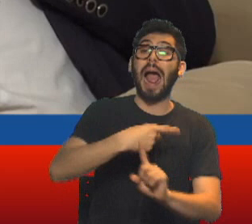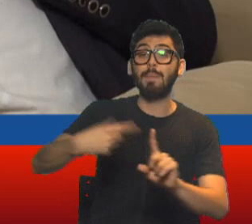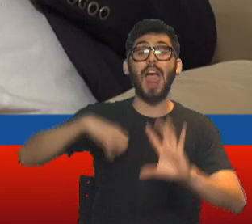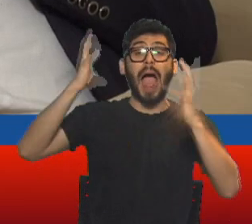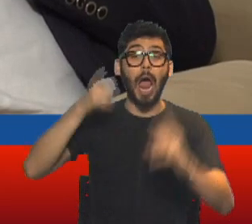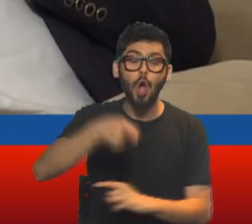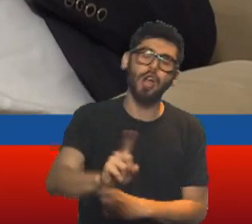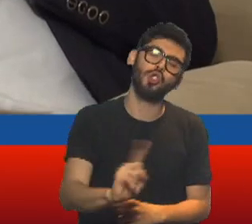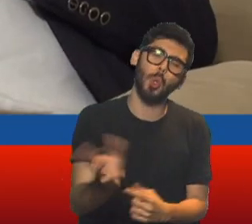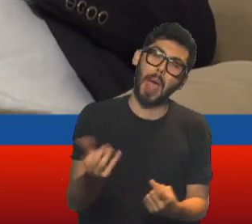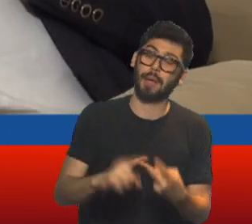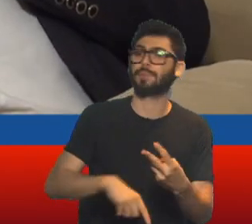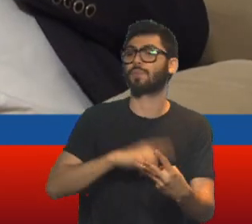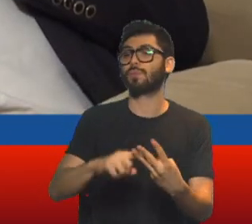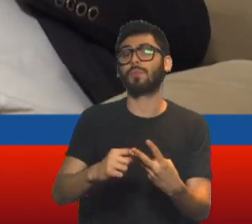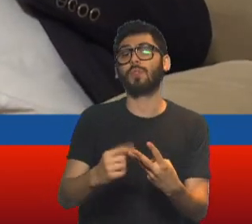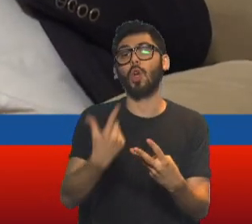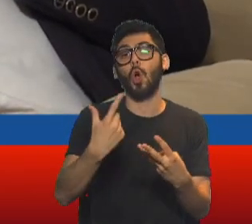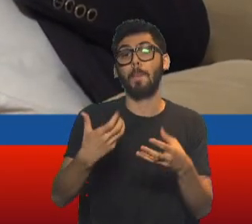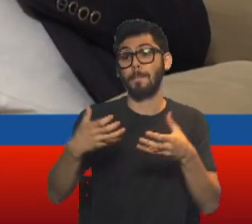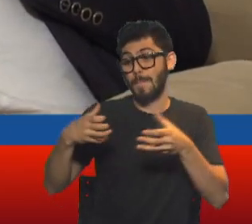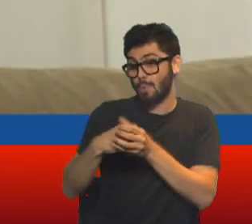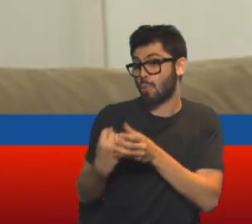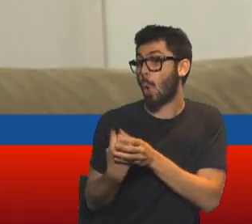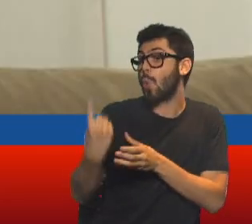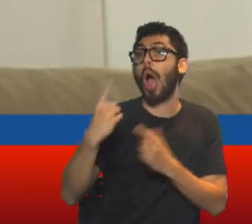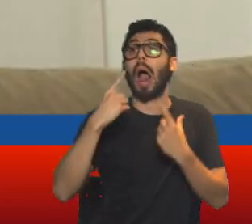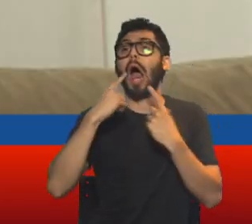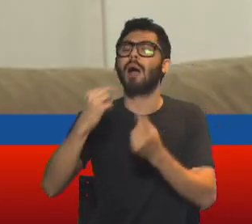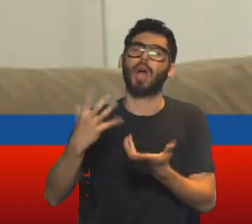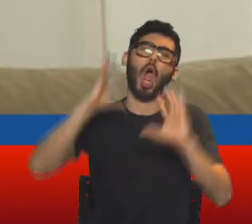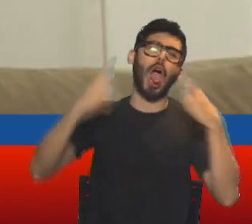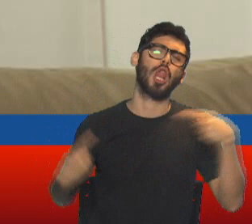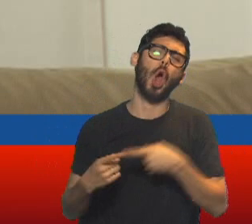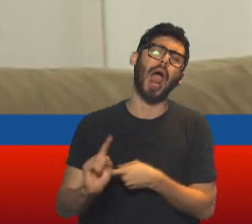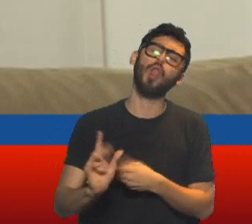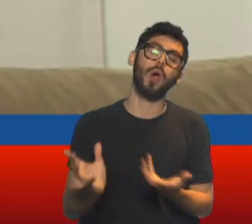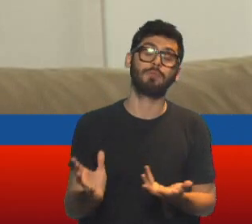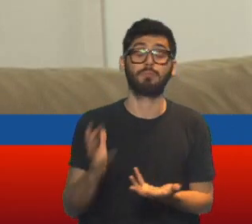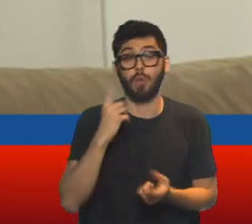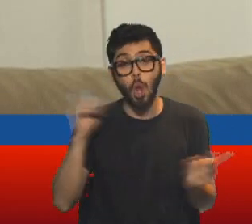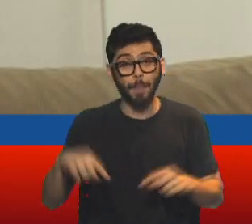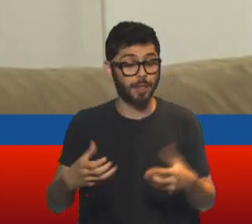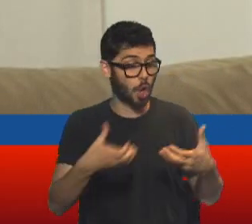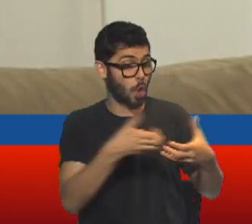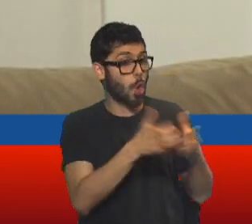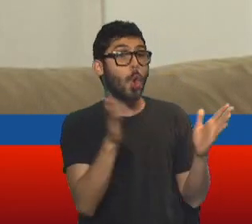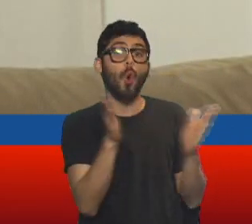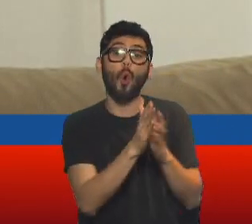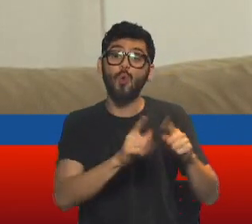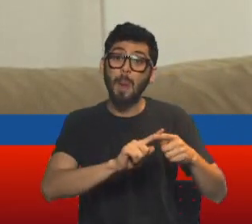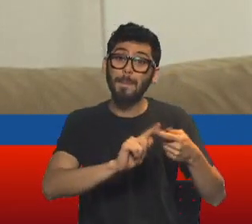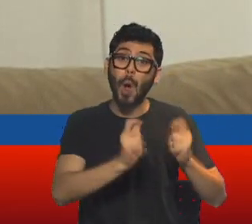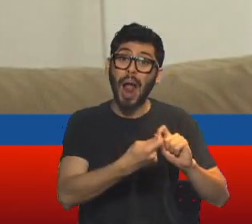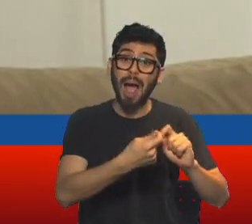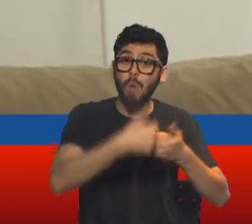no podemos enojarnos si algún dirigente del mismo espacio critica. No puede ser que Juntos por el Cambio haya hecho paso